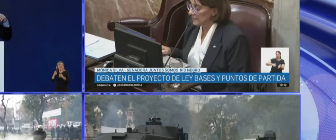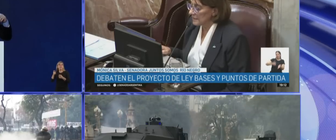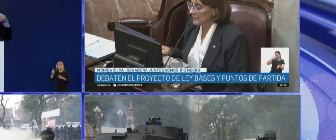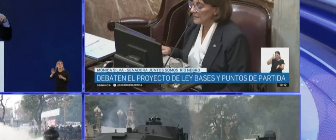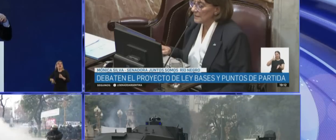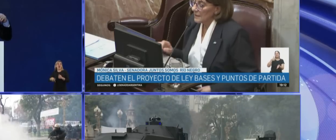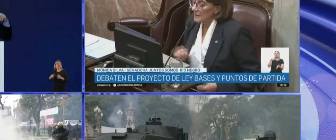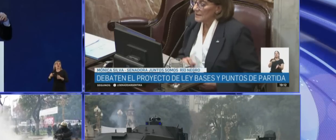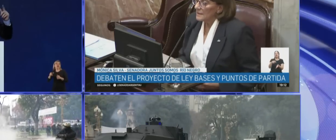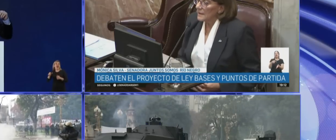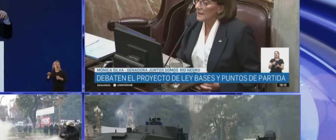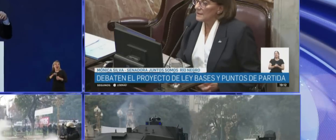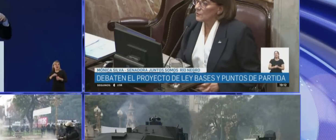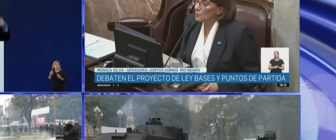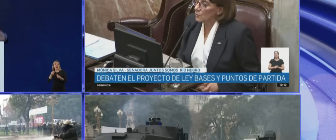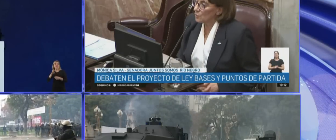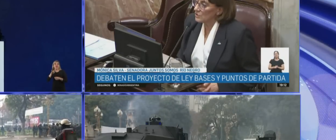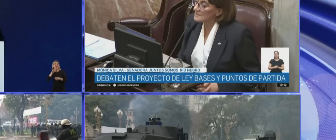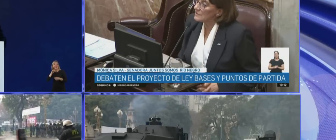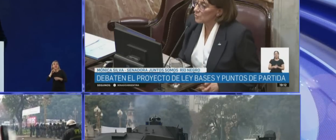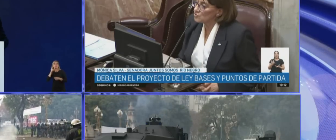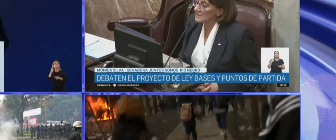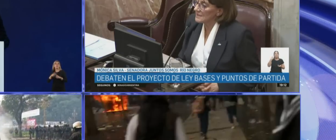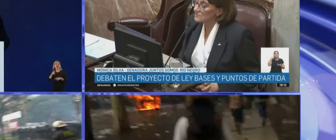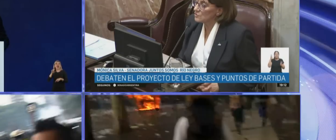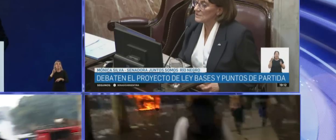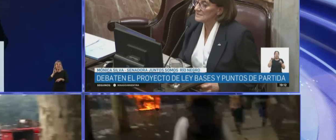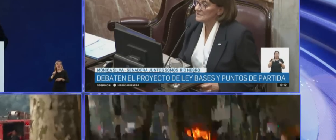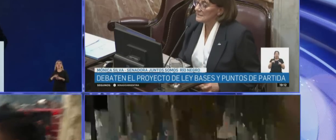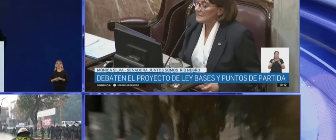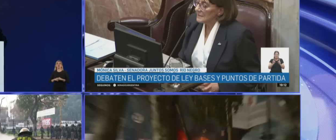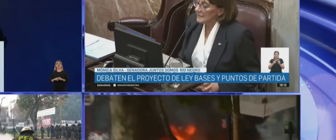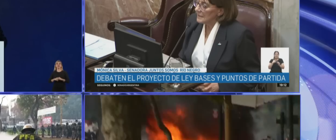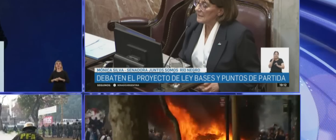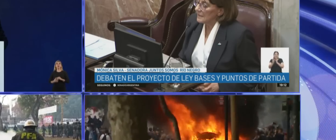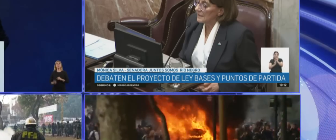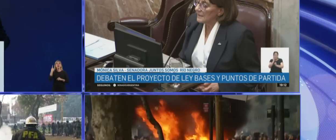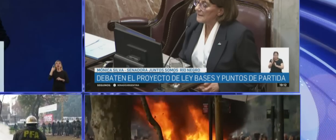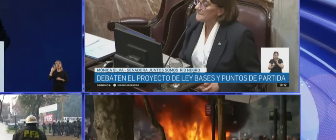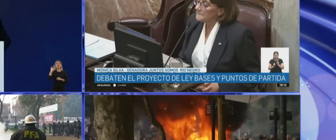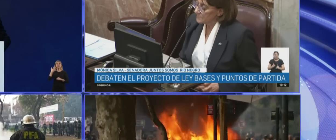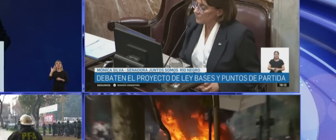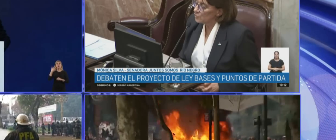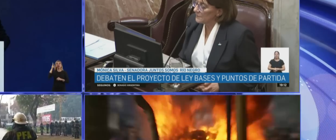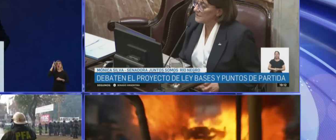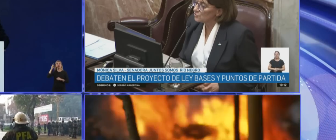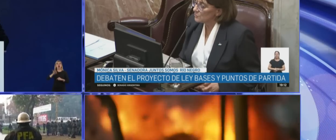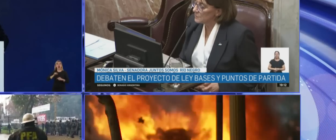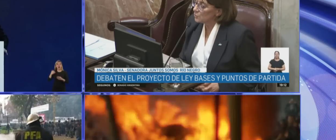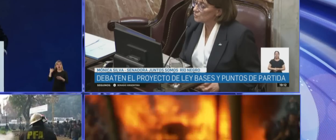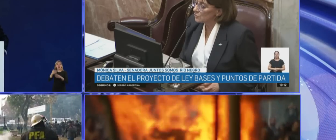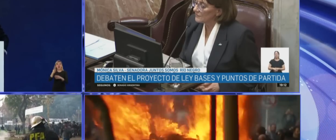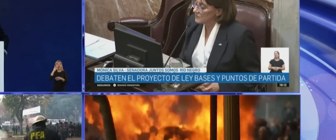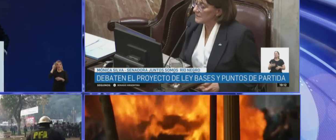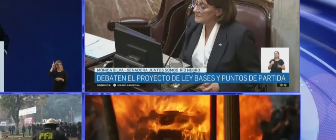PBI per cápita. El primero en lograrlo fue Inglaterra, que tardó 58 años, pero el último en hacerlo